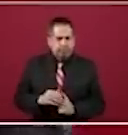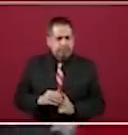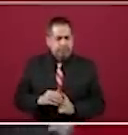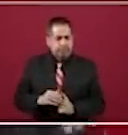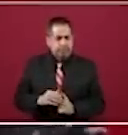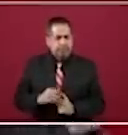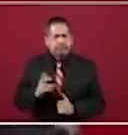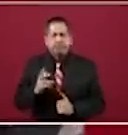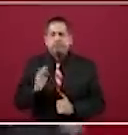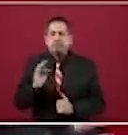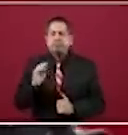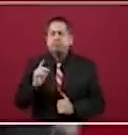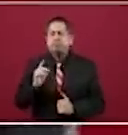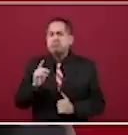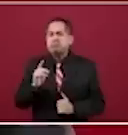de